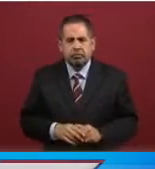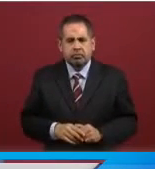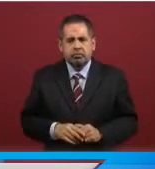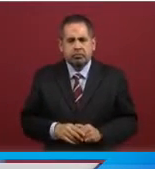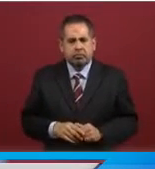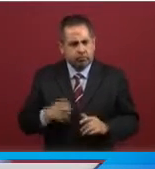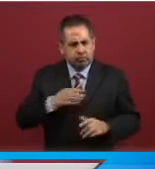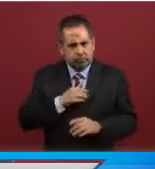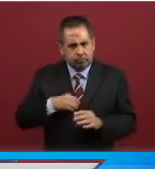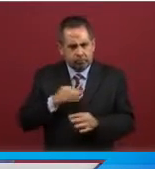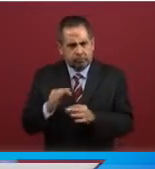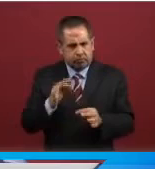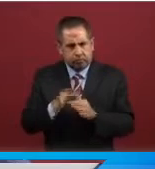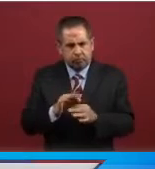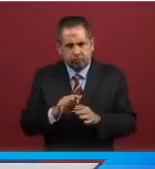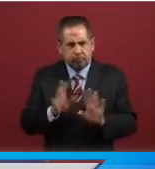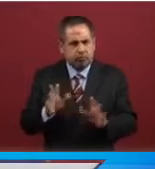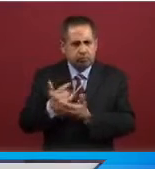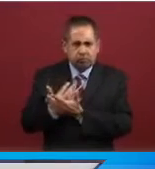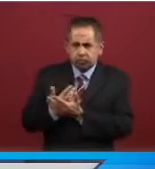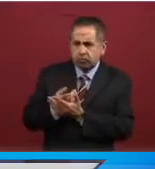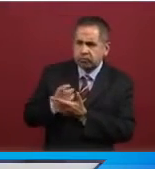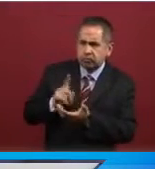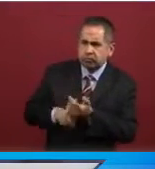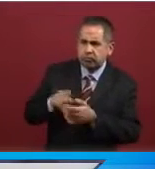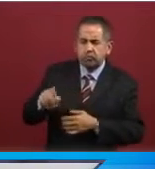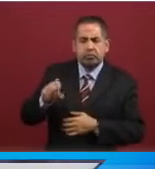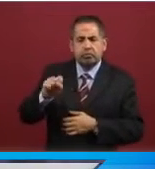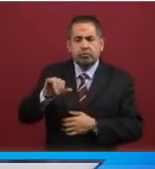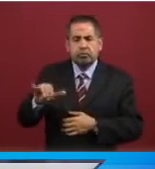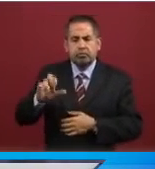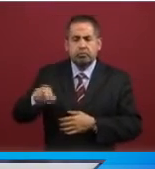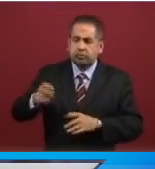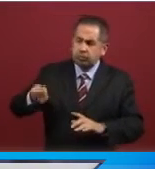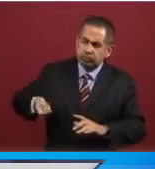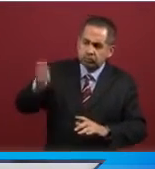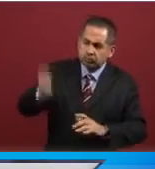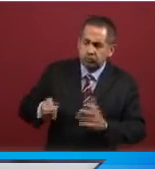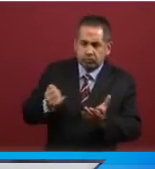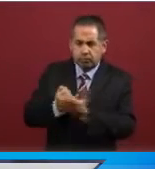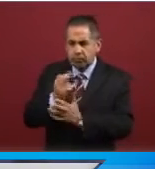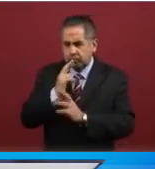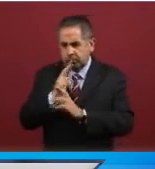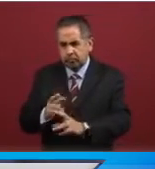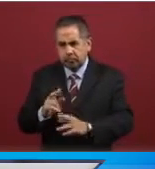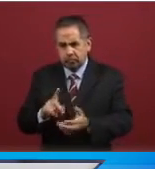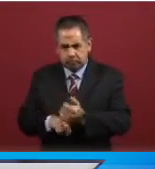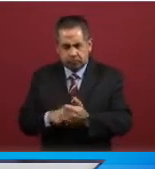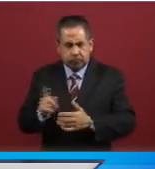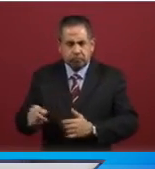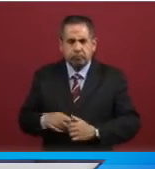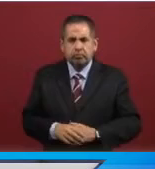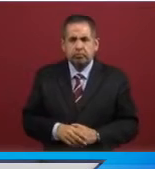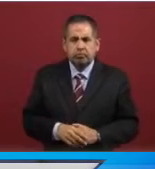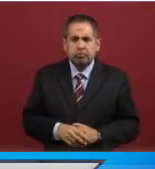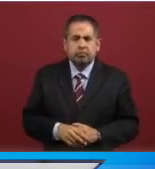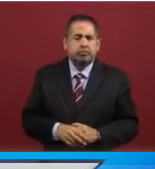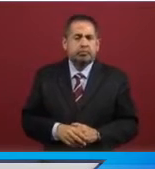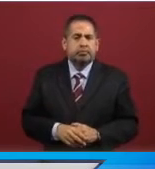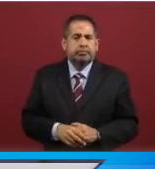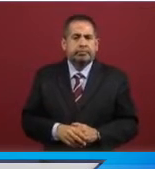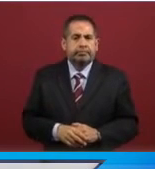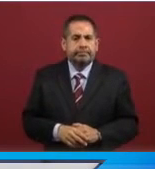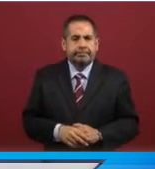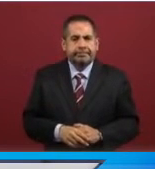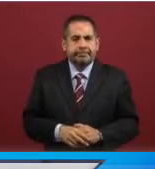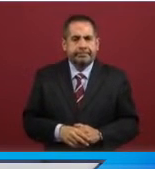capacidad productiva de Pemex con inversión en exploración y explotación. Actualmente tiene una deuda de 107,000 millones de dólares, que no ha